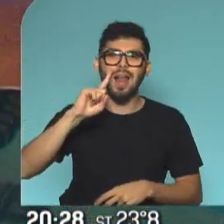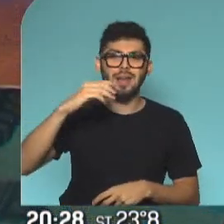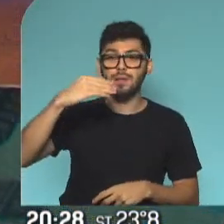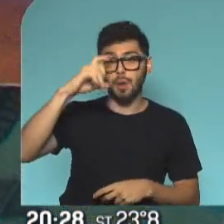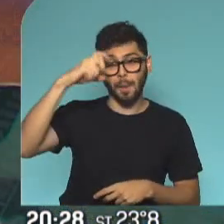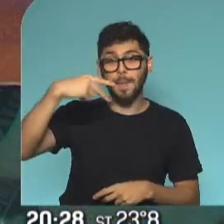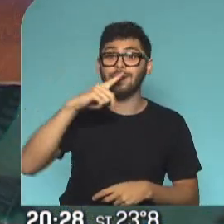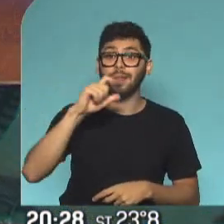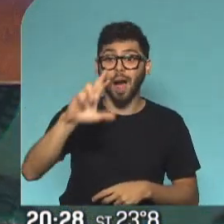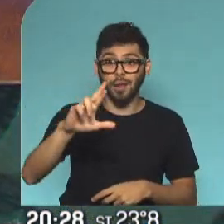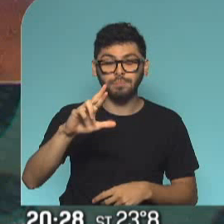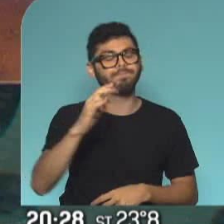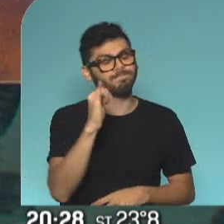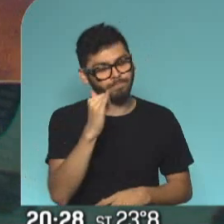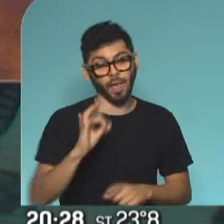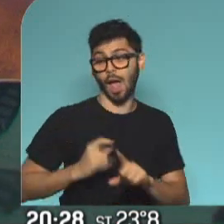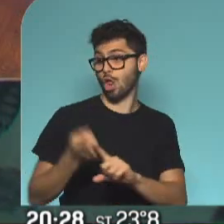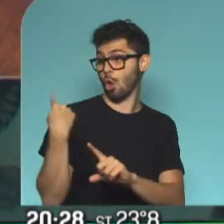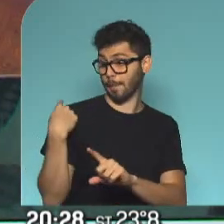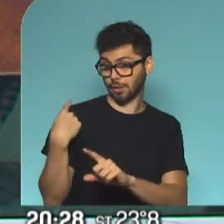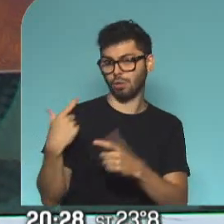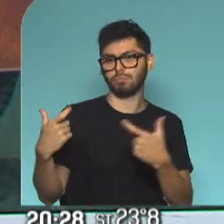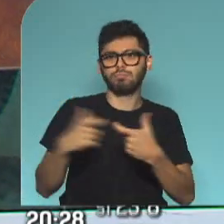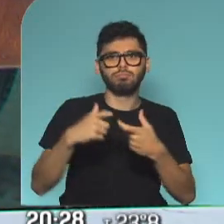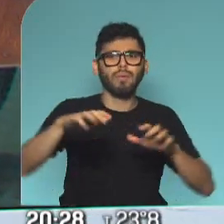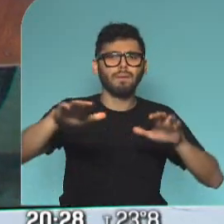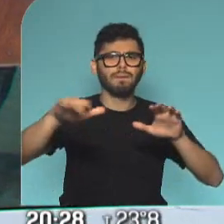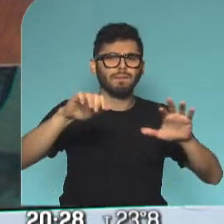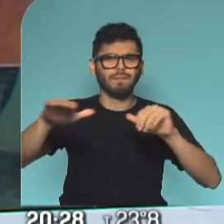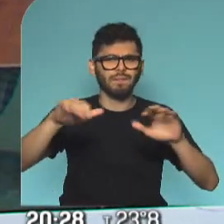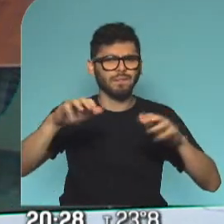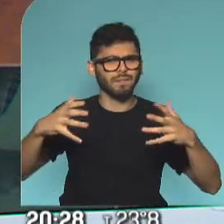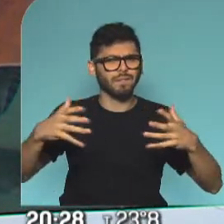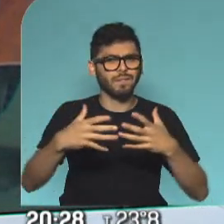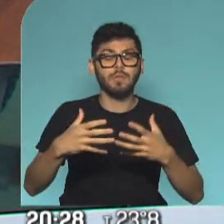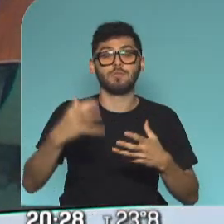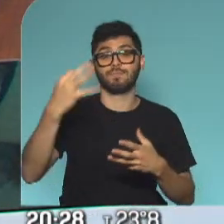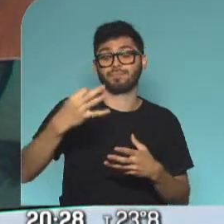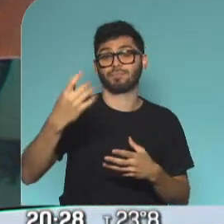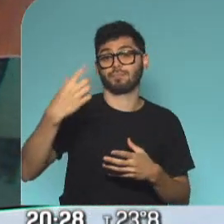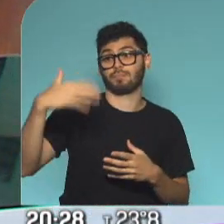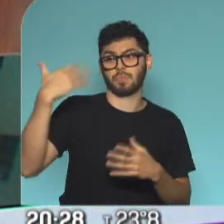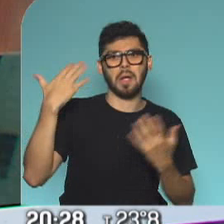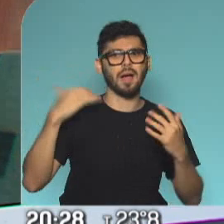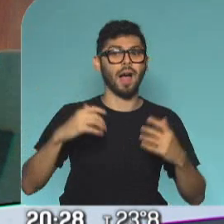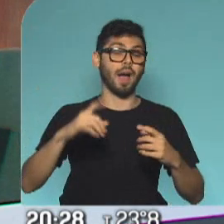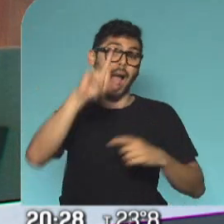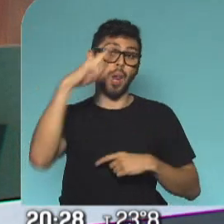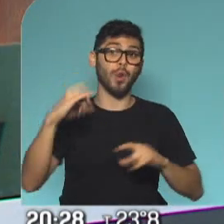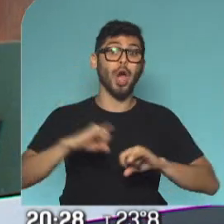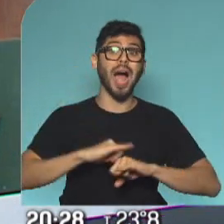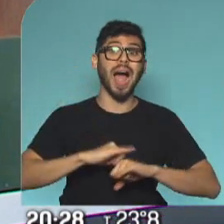Bueno, desde el año pasado que esta convocatoria que ya se había anunciado desde el principio de la campaña, Alberto